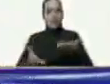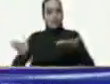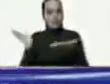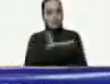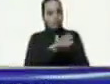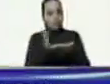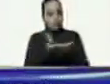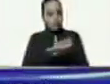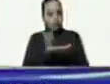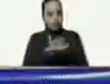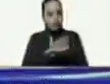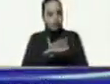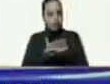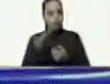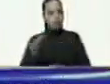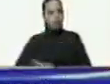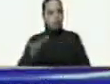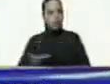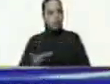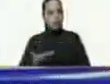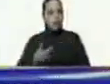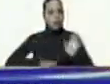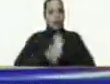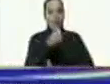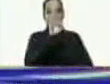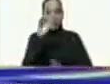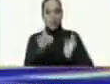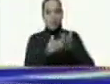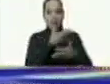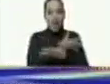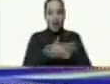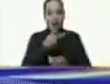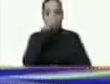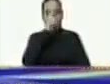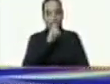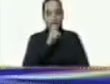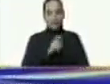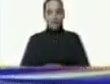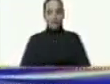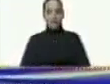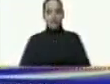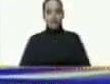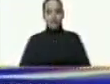documentos de más de 3.000 años de antigüedad, están aquí,